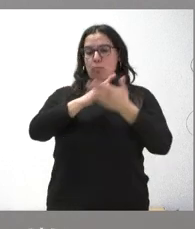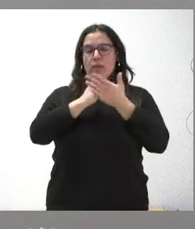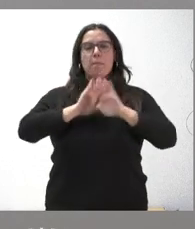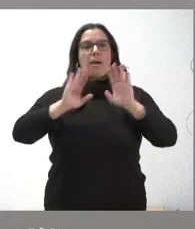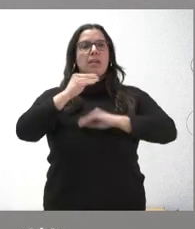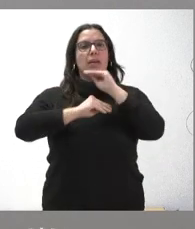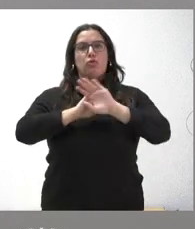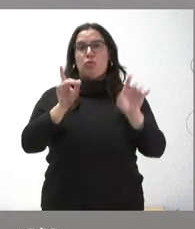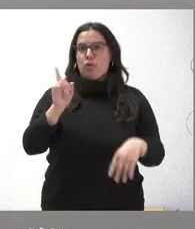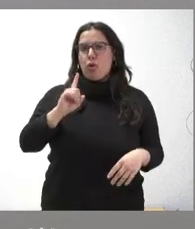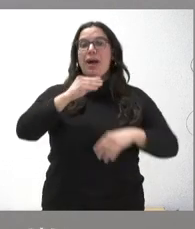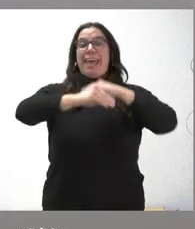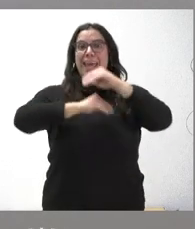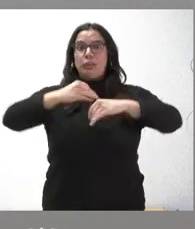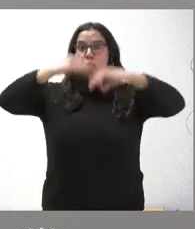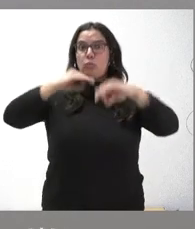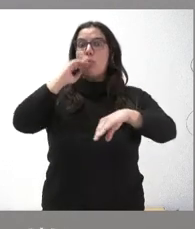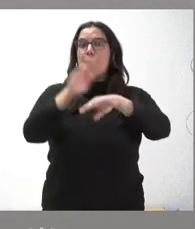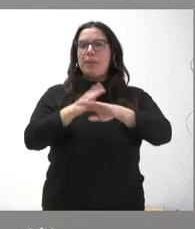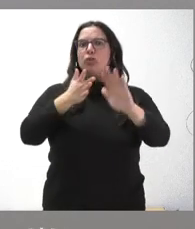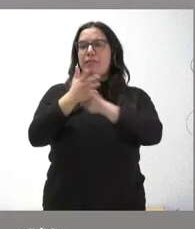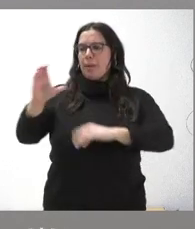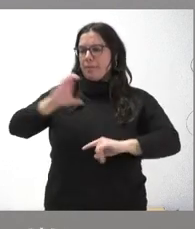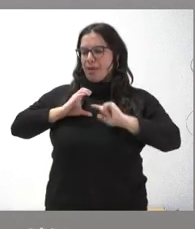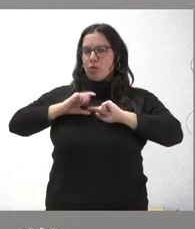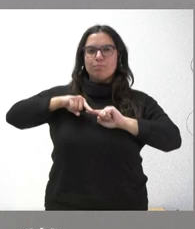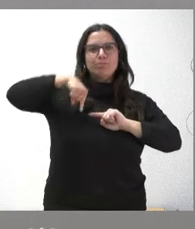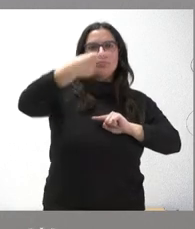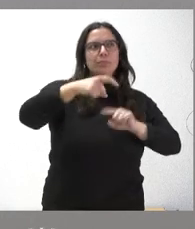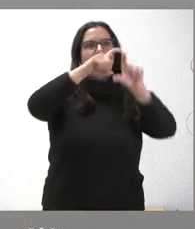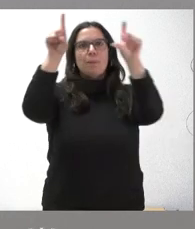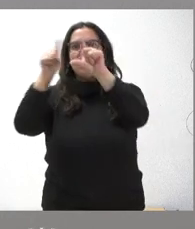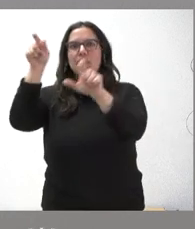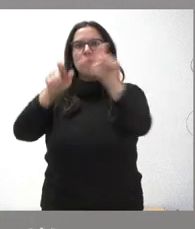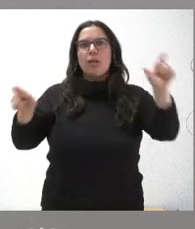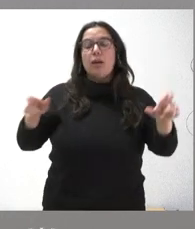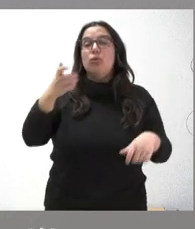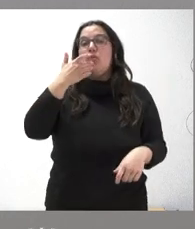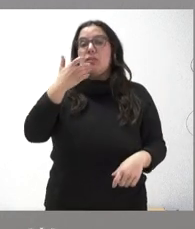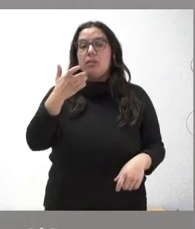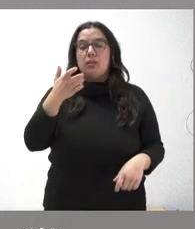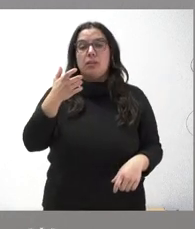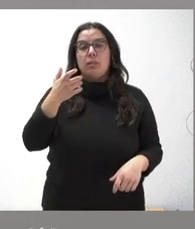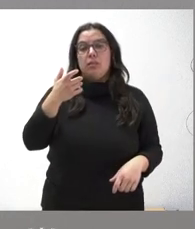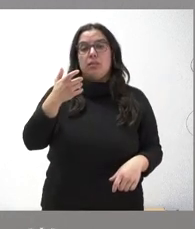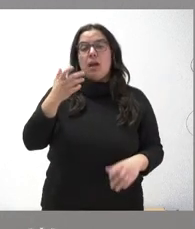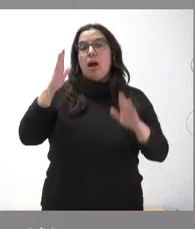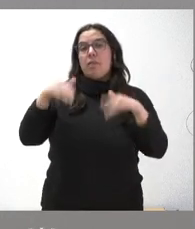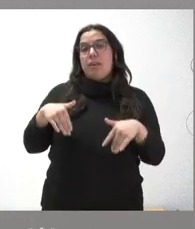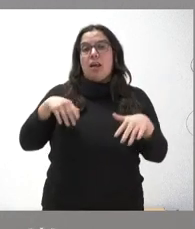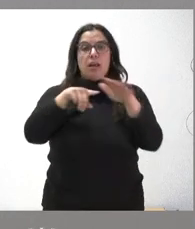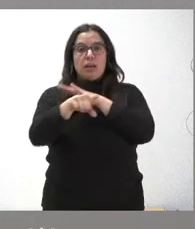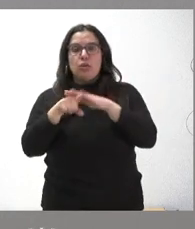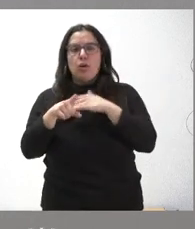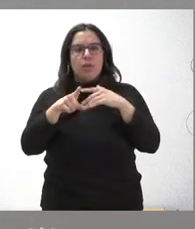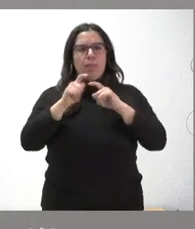ejecuta el día que las empresas y los ciudadanos han hecho las actuaciones si impedimos por la vía de los Hechos de los trámites Y de lo